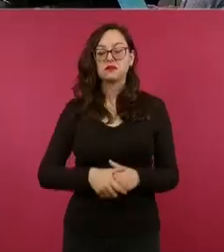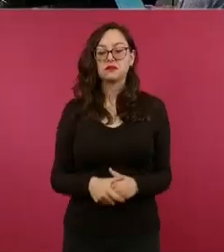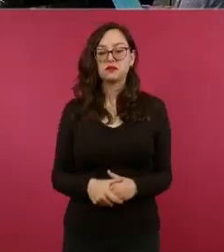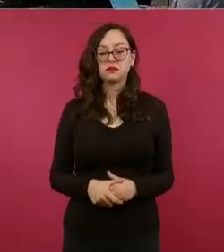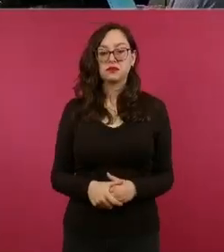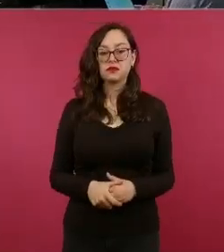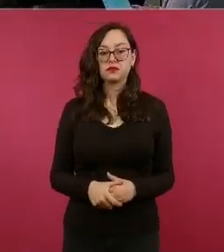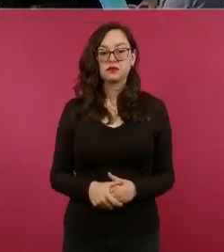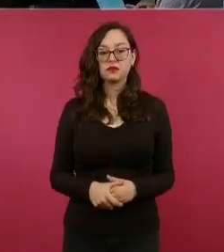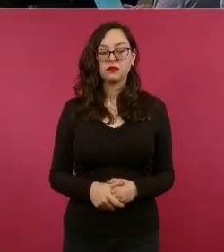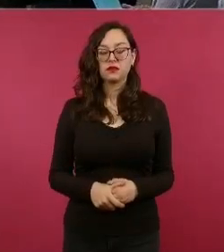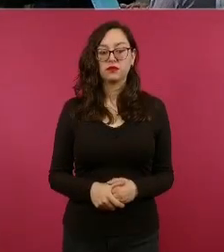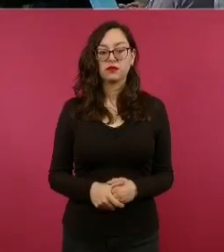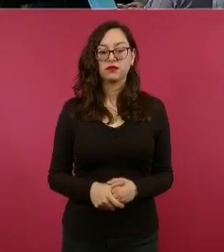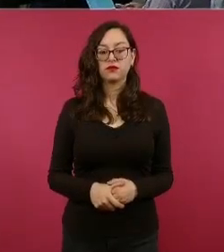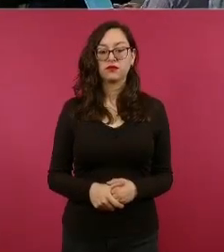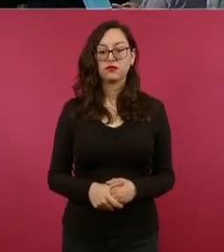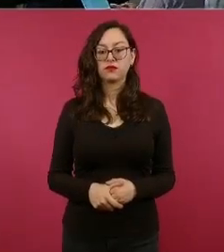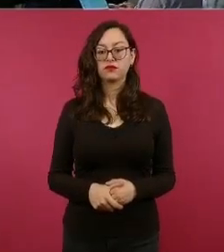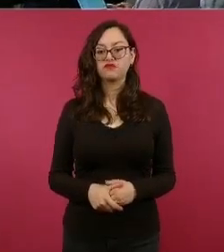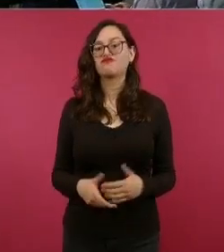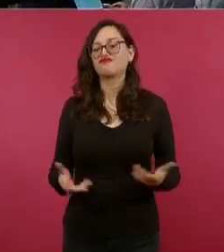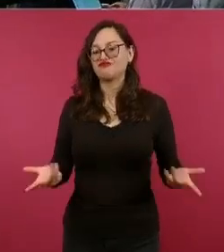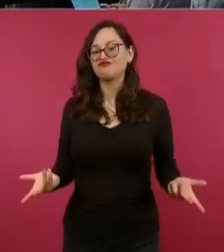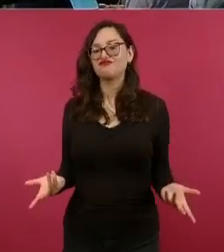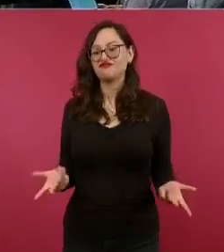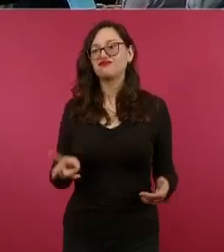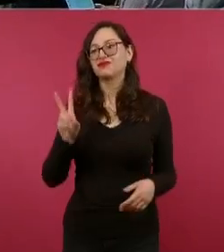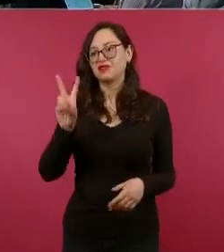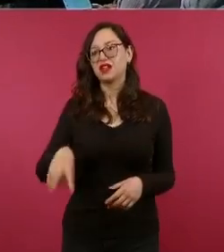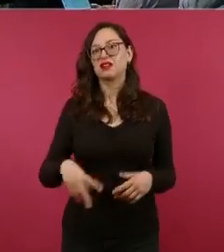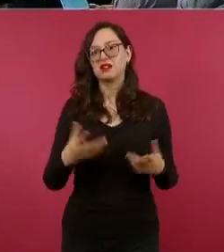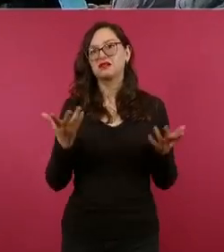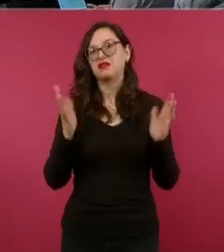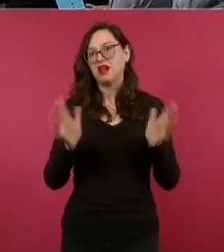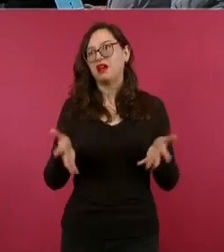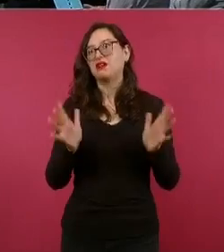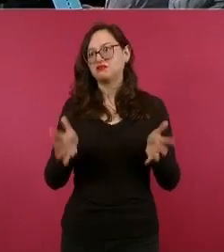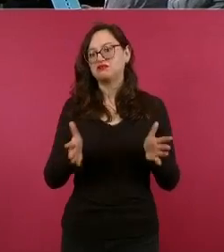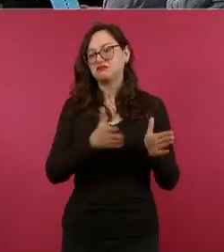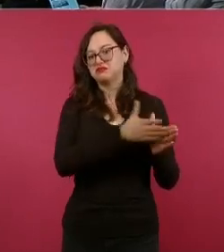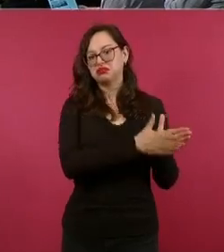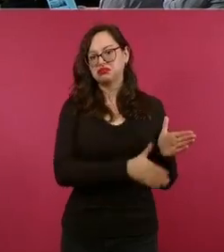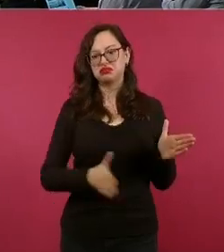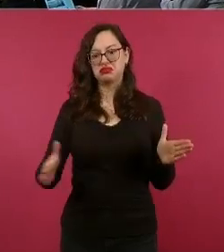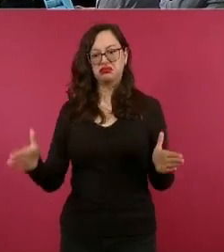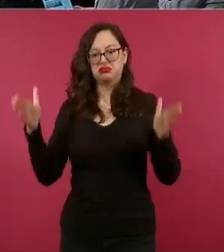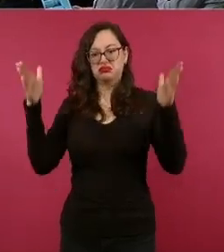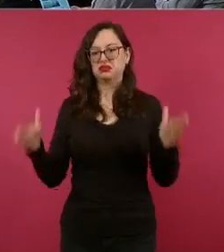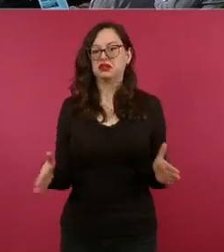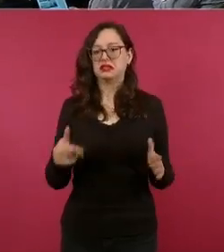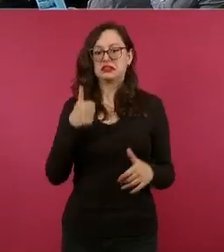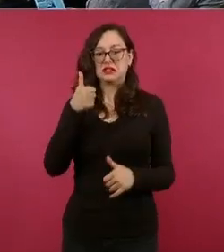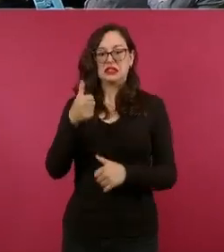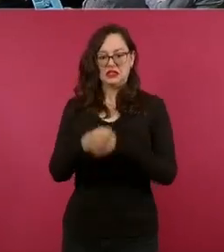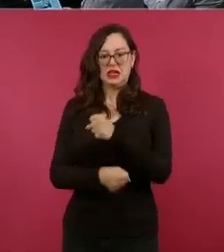Sí, tengamos nosotros ya están al aire. Sí, ya está. Pero tener ya la serie,